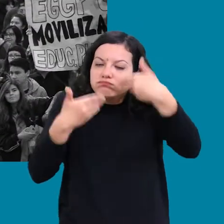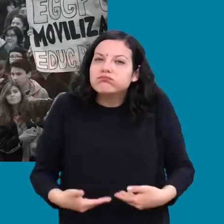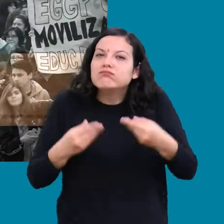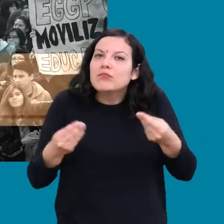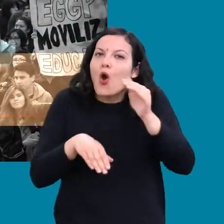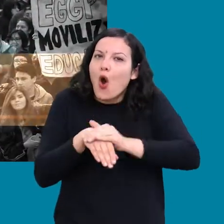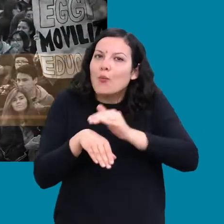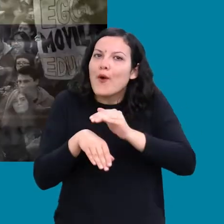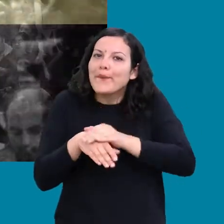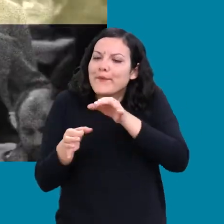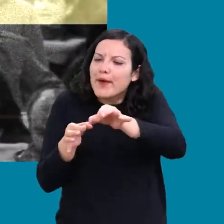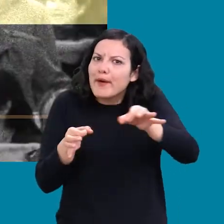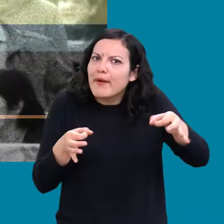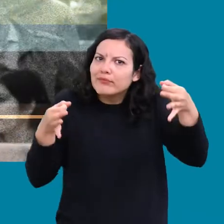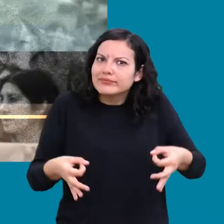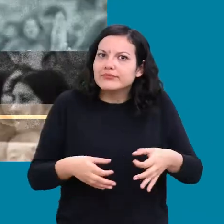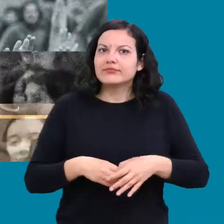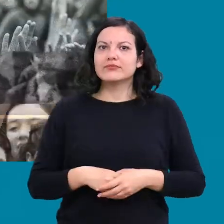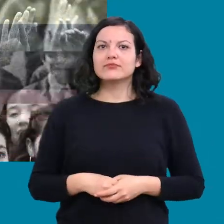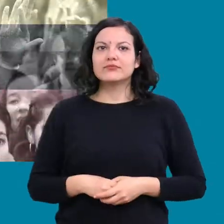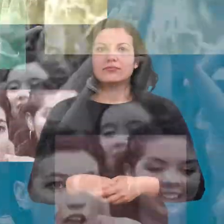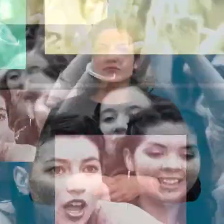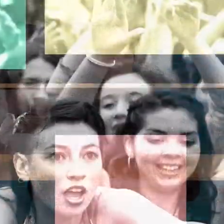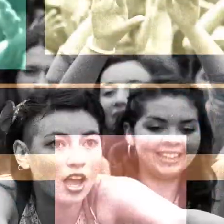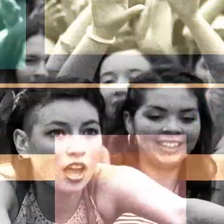compromiso geopolítico en el que se encuentra.